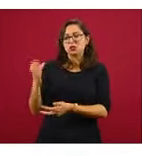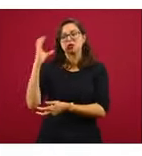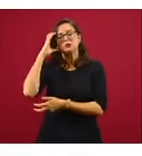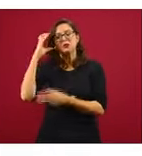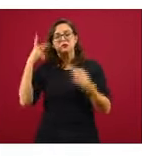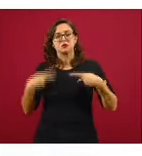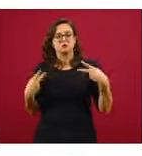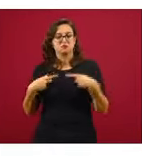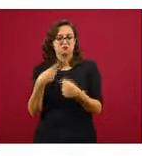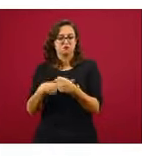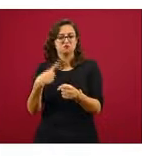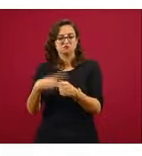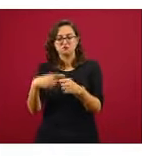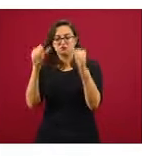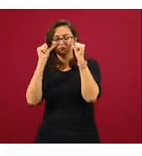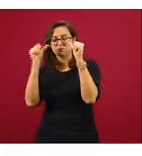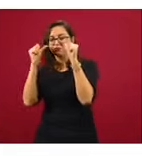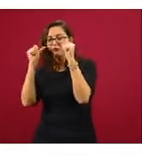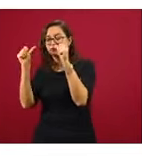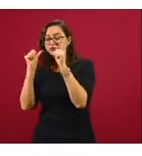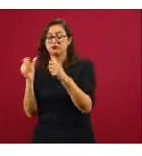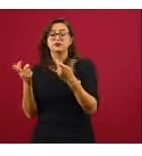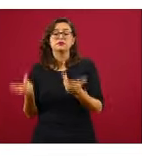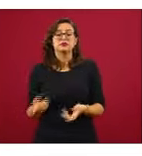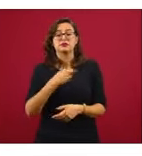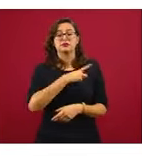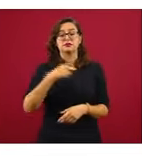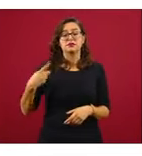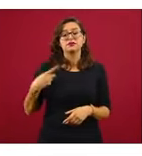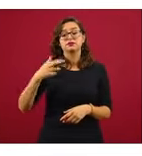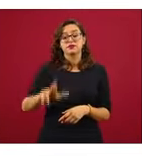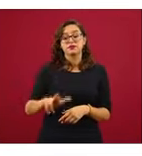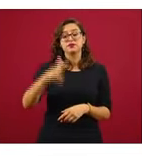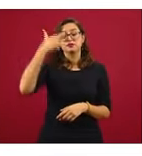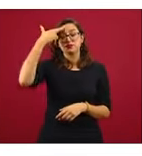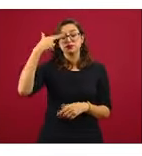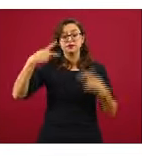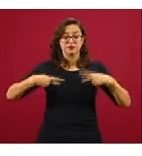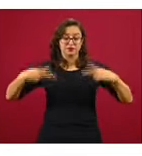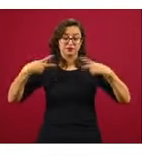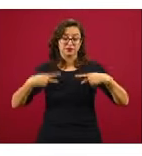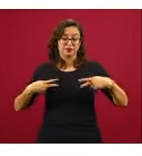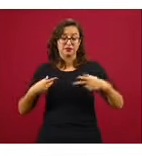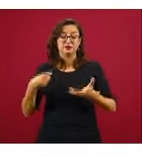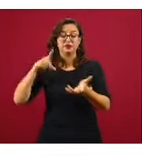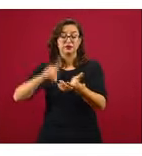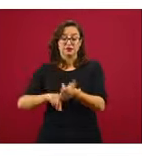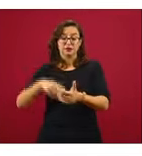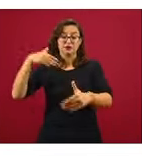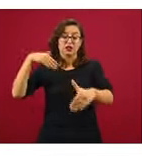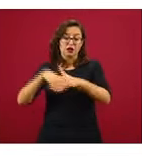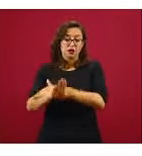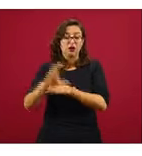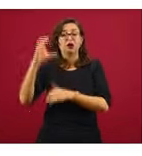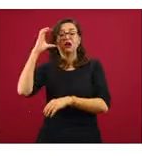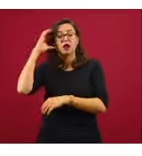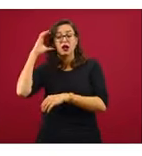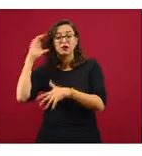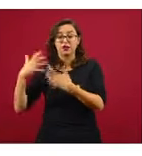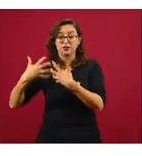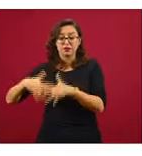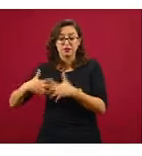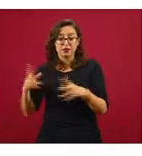poder atender a estos pacientes, recordando que los pacientes que utilizan estas camas pudieran llegar directo a tener que